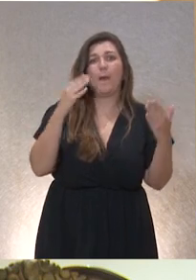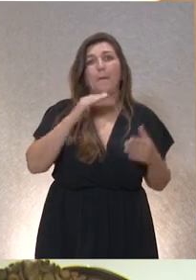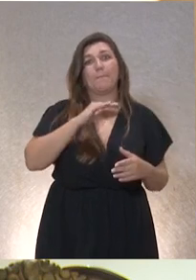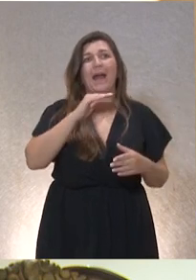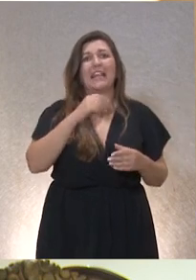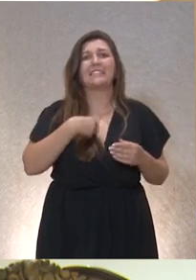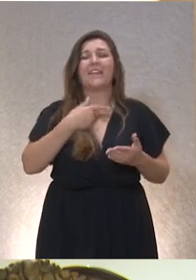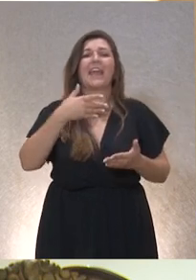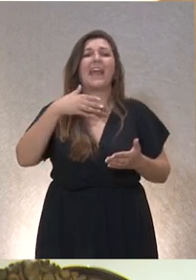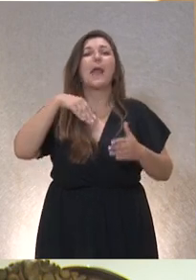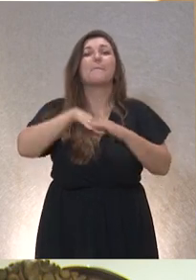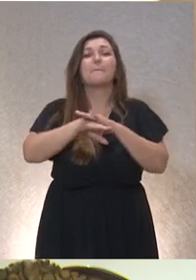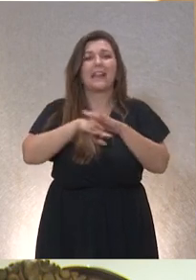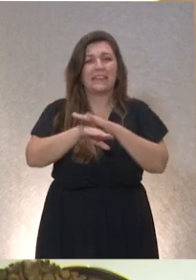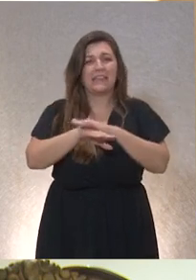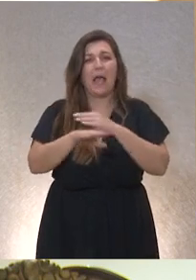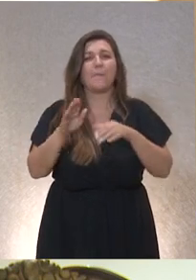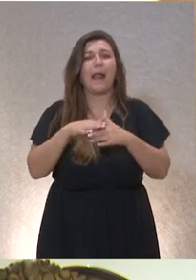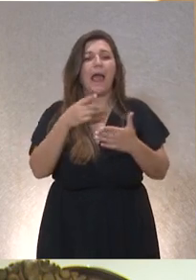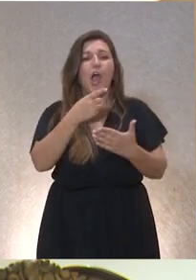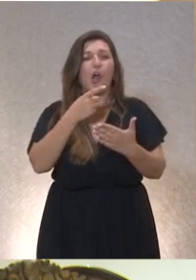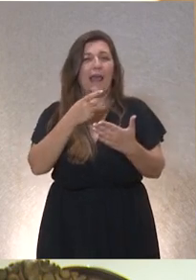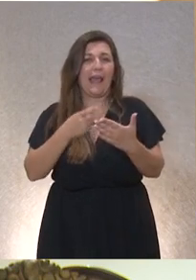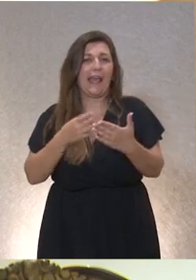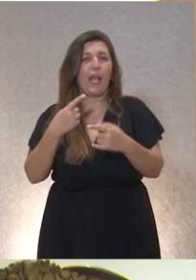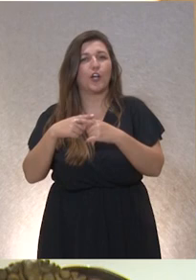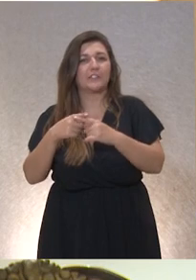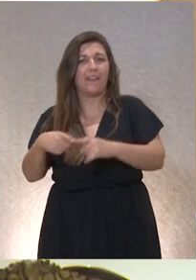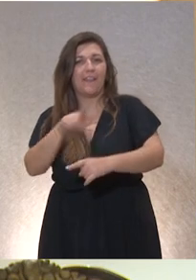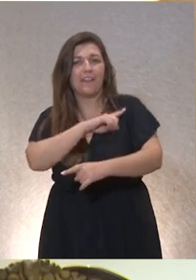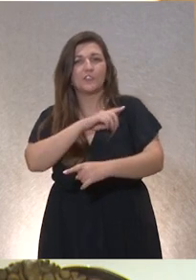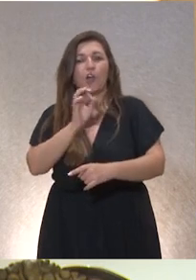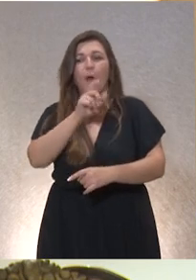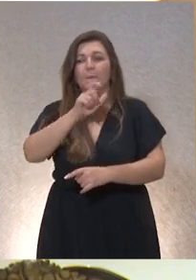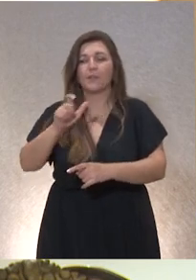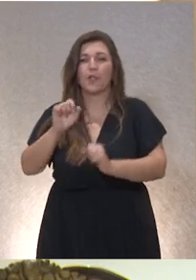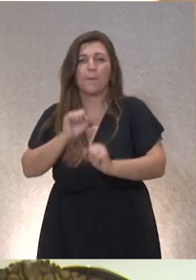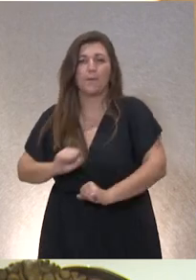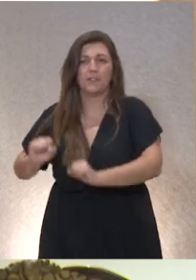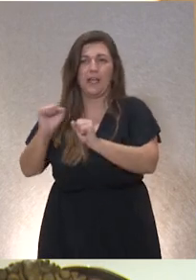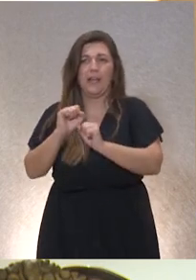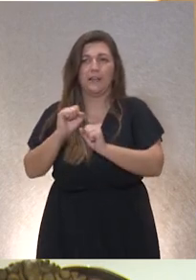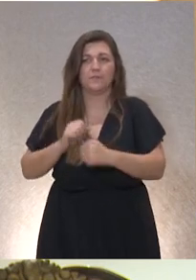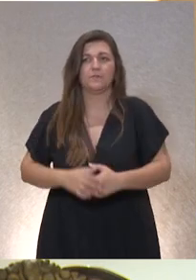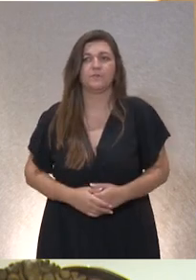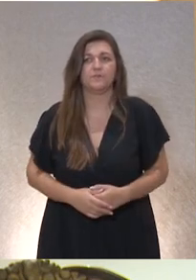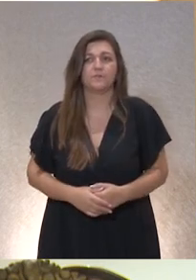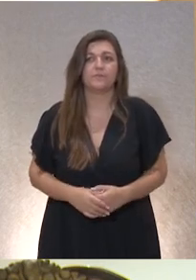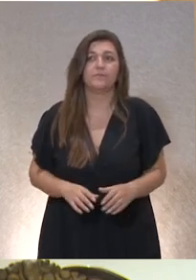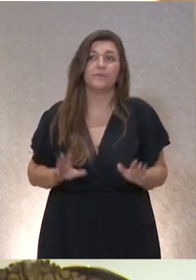imprenta no para corregir excesos para proteger dicen a la ciudadanía Pero